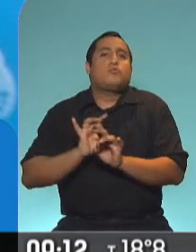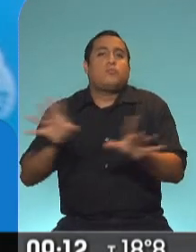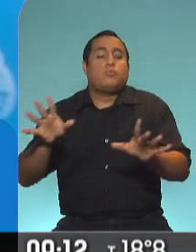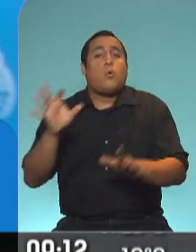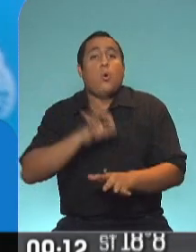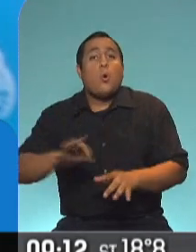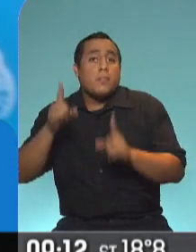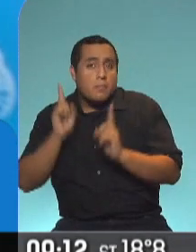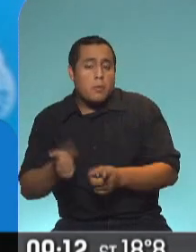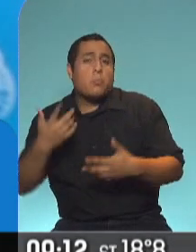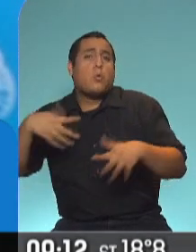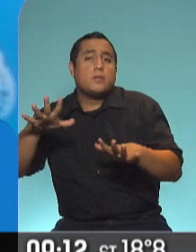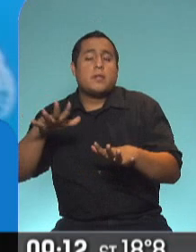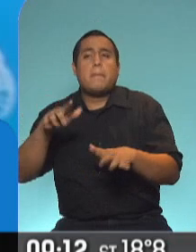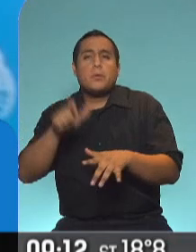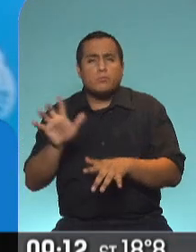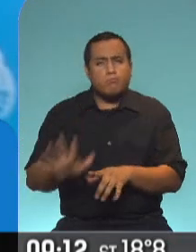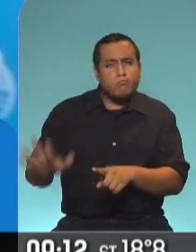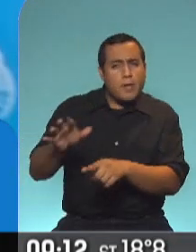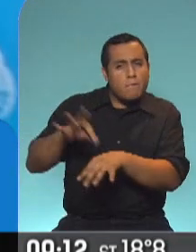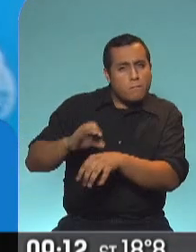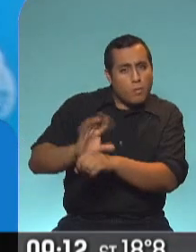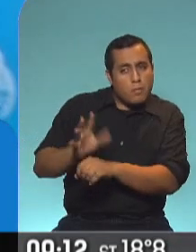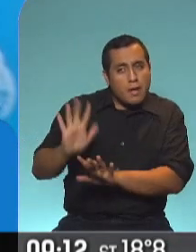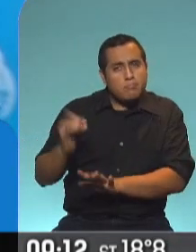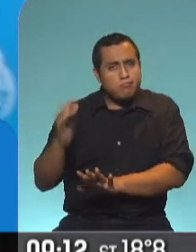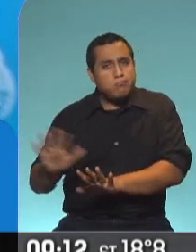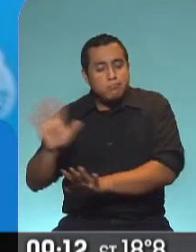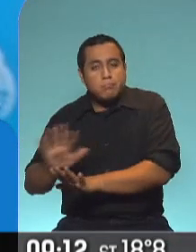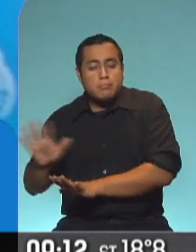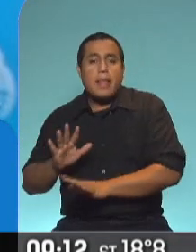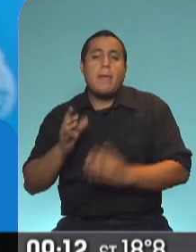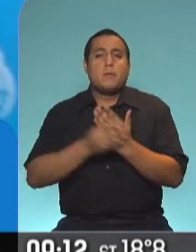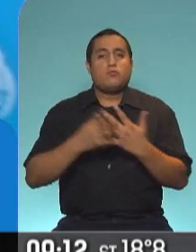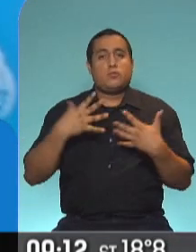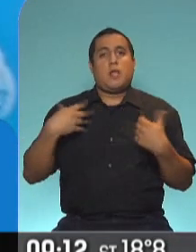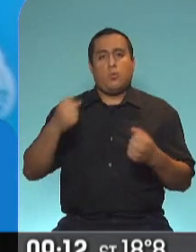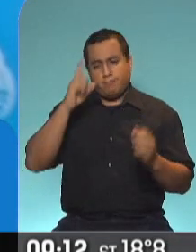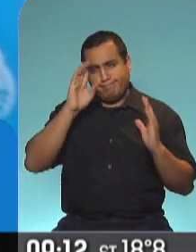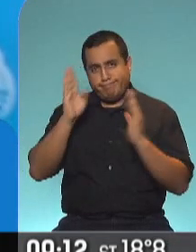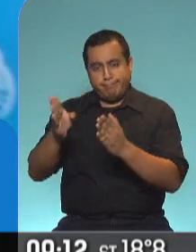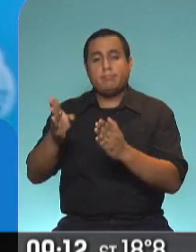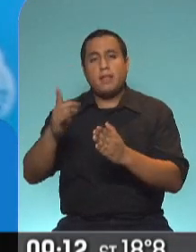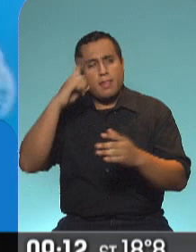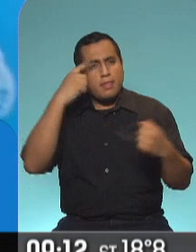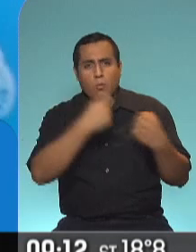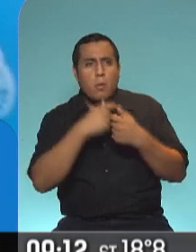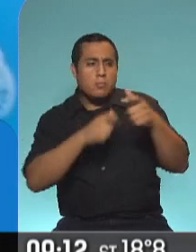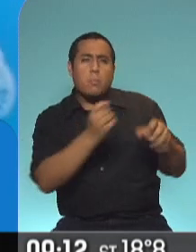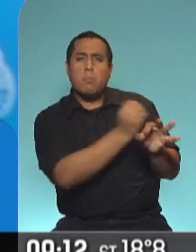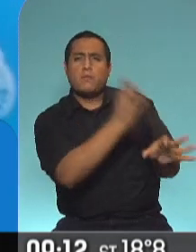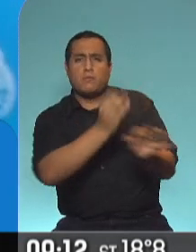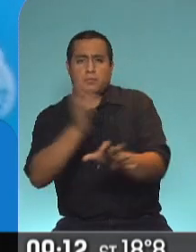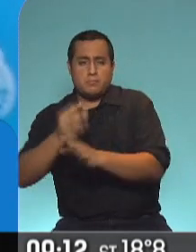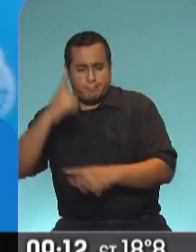la presencia o no de casos sospechosos el foco desde el ministerio de salud de la nación en consenso con los expertos es